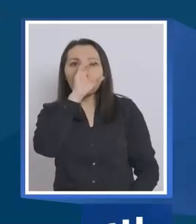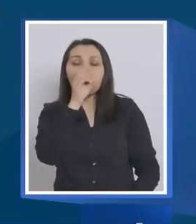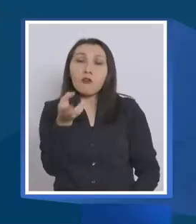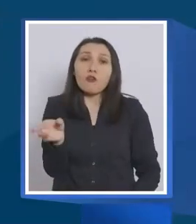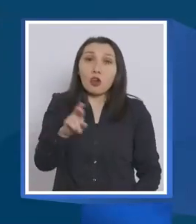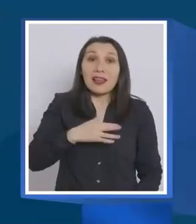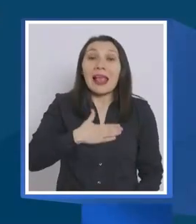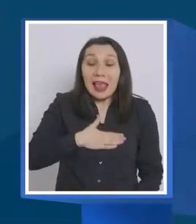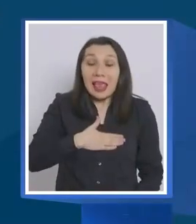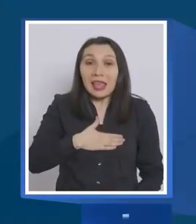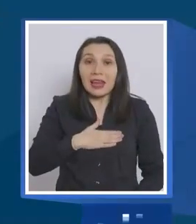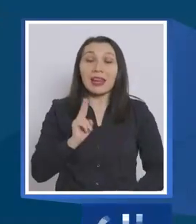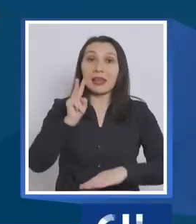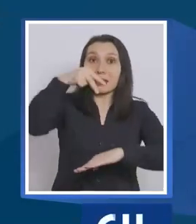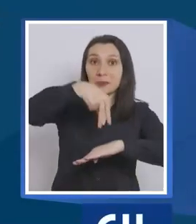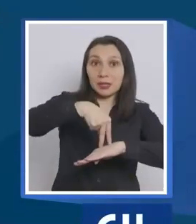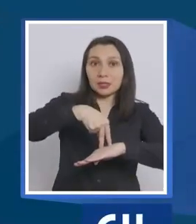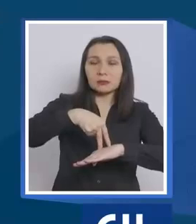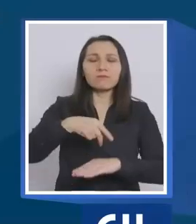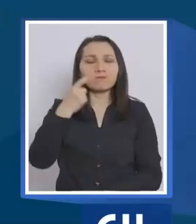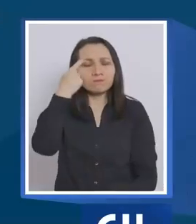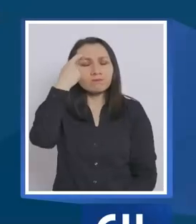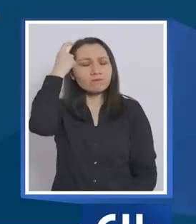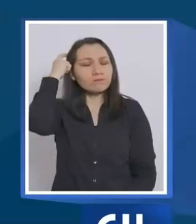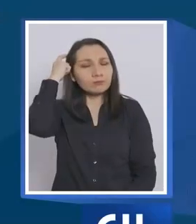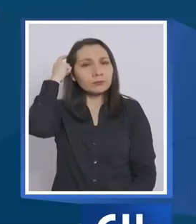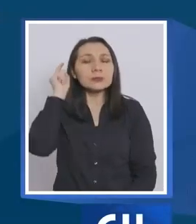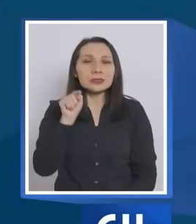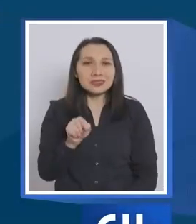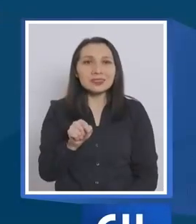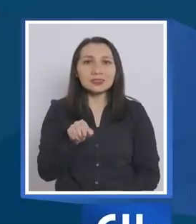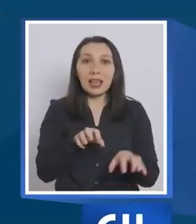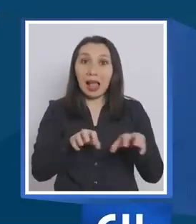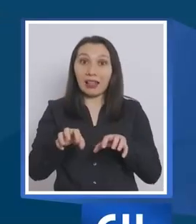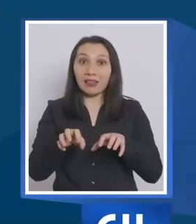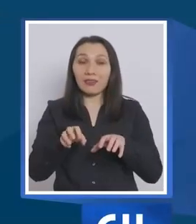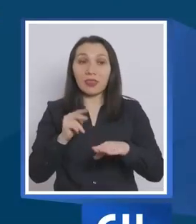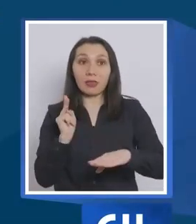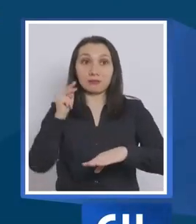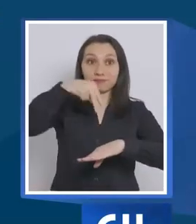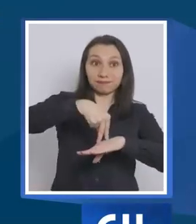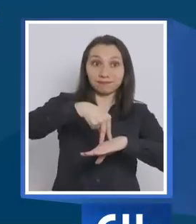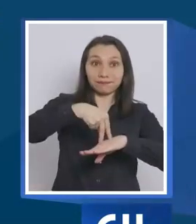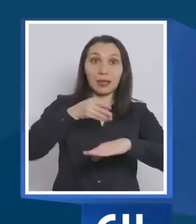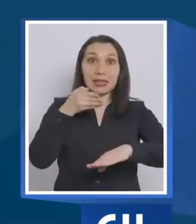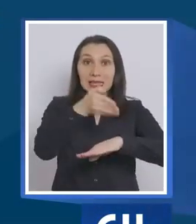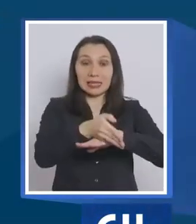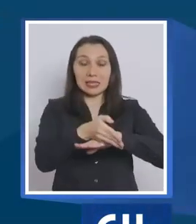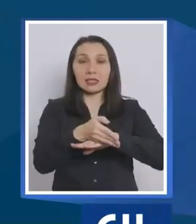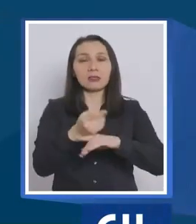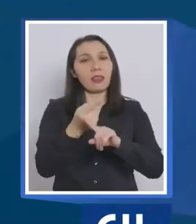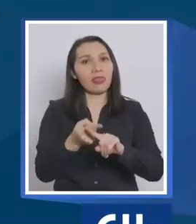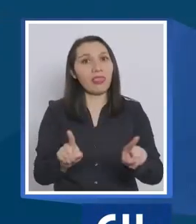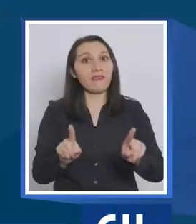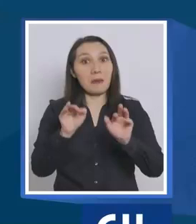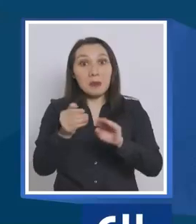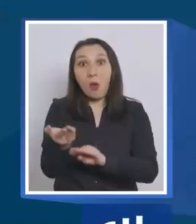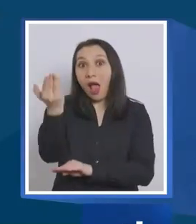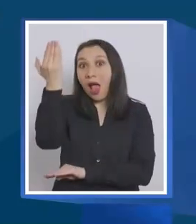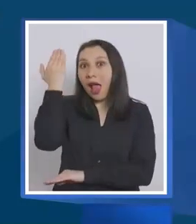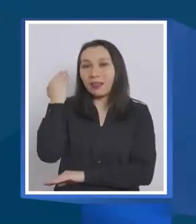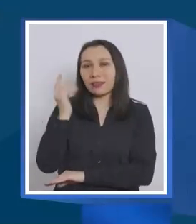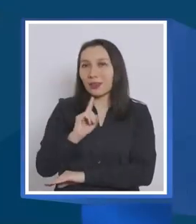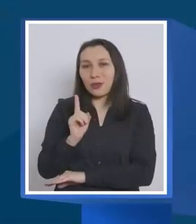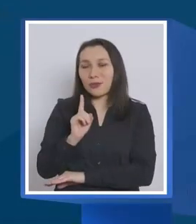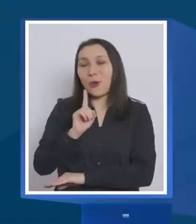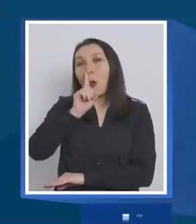recuperar la presencialidad y tienen plena conciencia que las actividades presenciales serán de una manera distinta a como